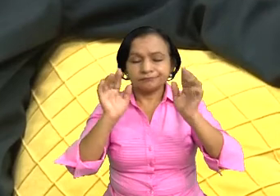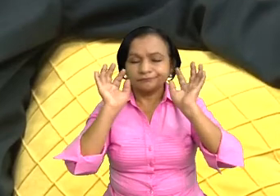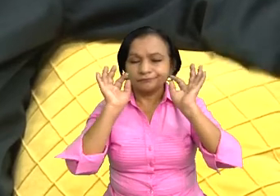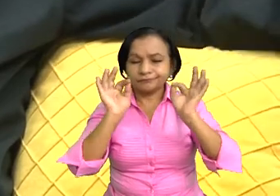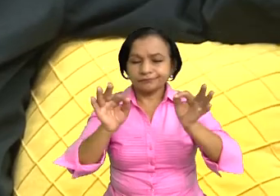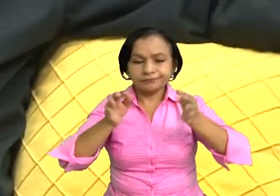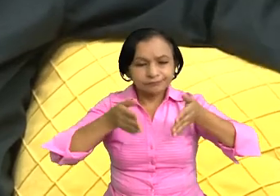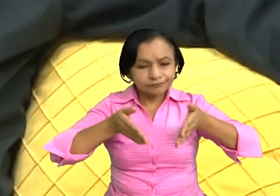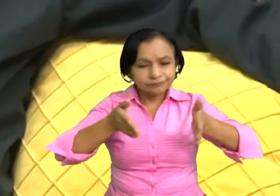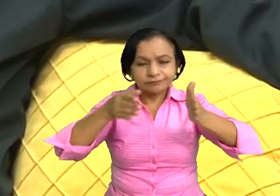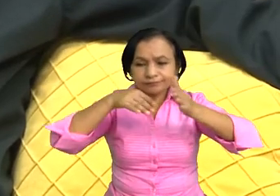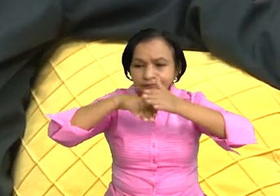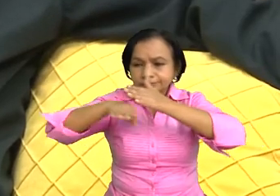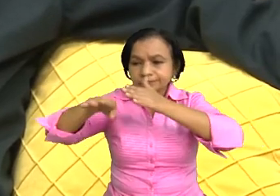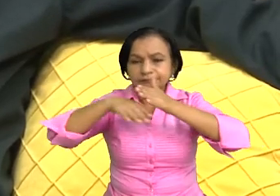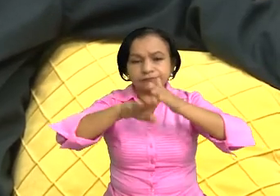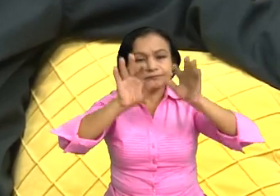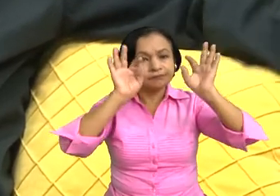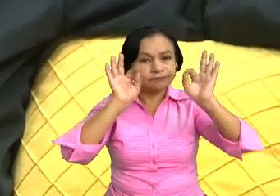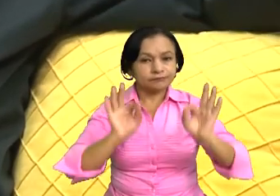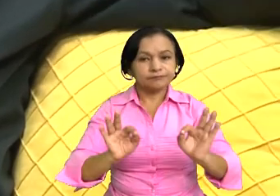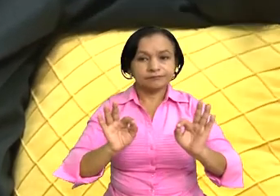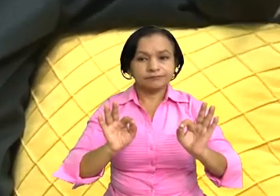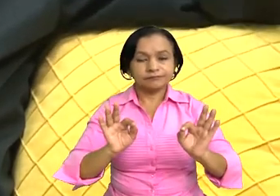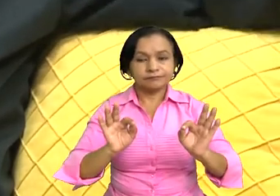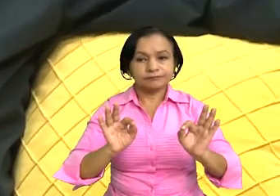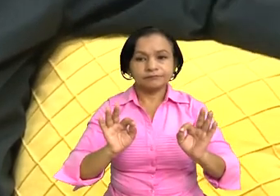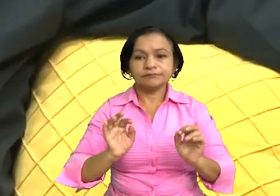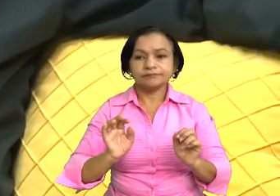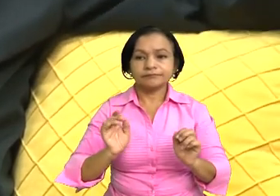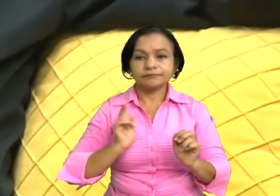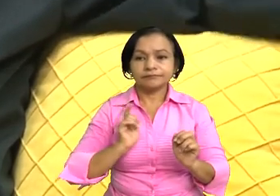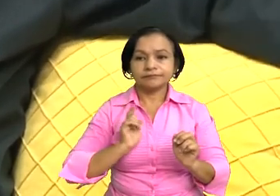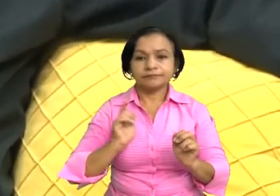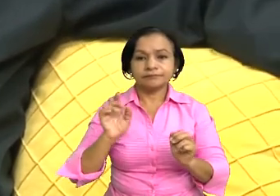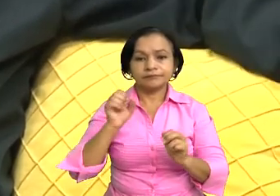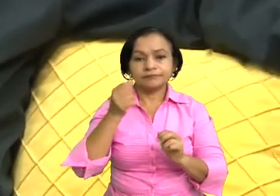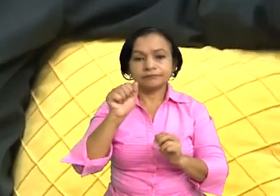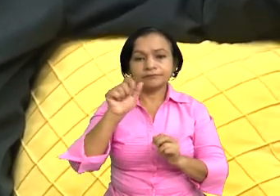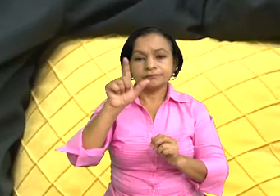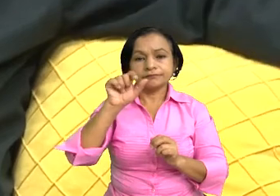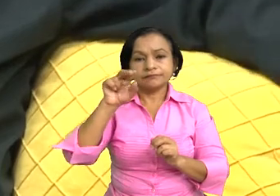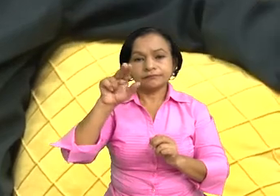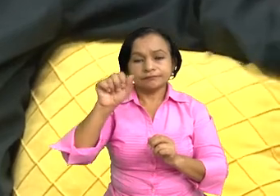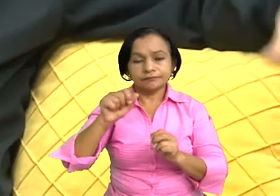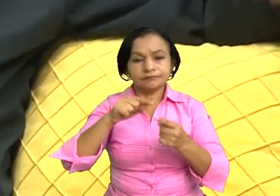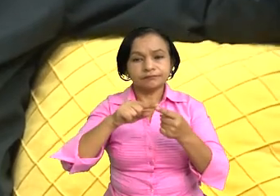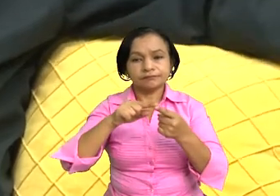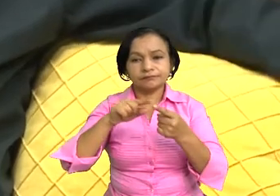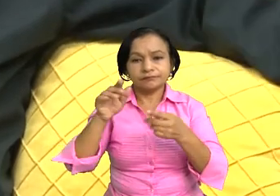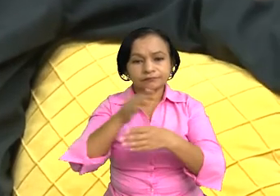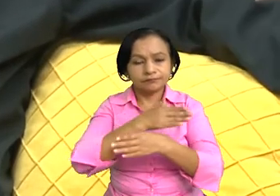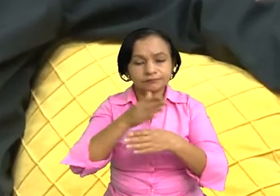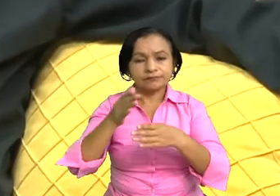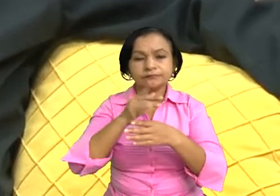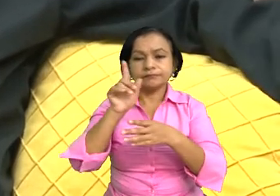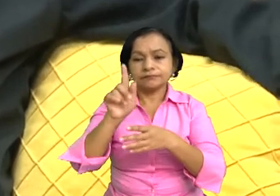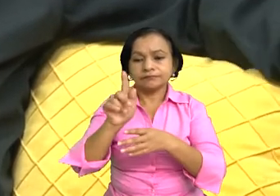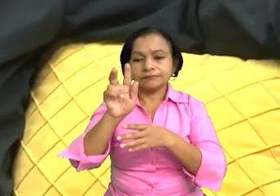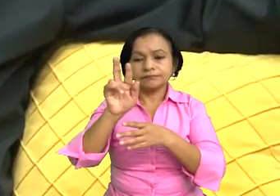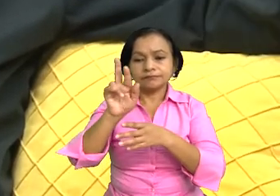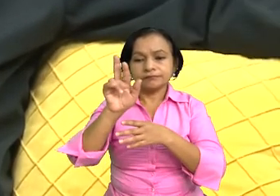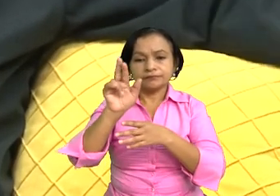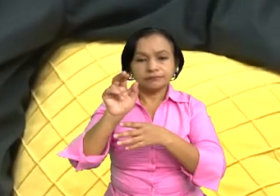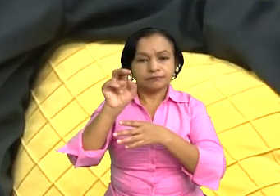sus accesos, los balnearios de León, incluyendo las Salinas Grandes, incluyendo el velero, incluyendo el tránsito,